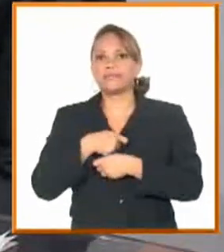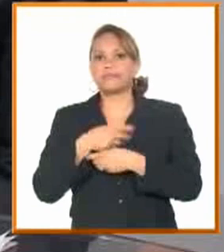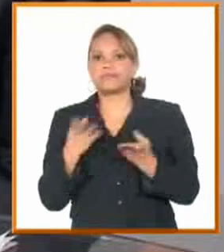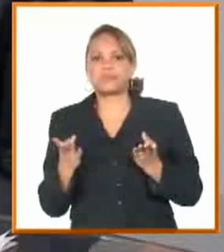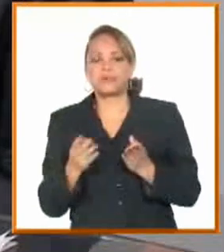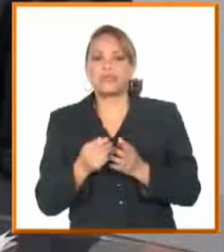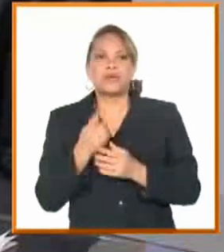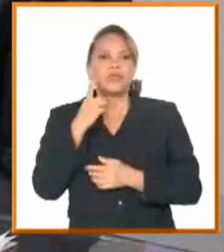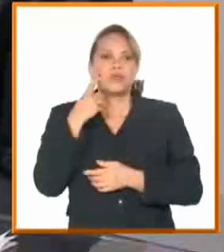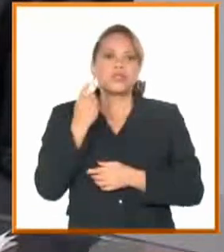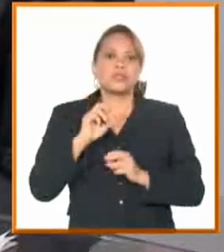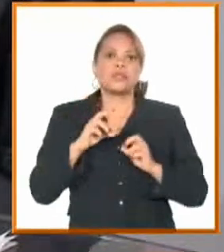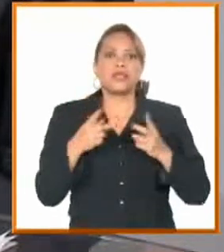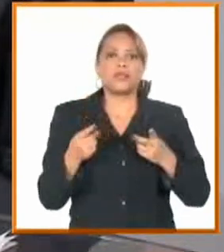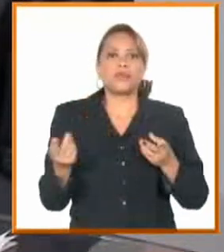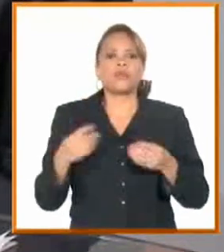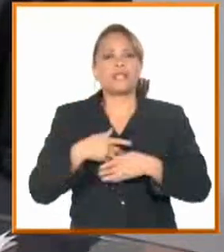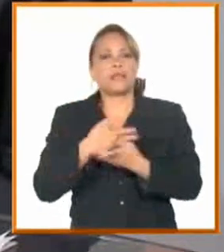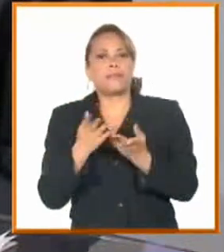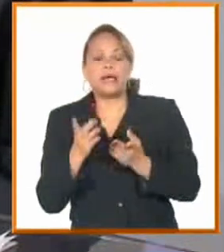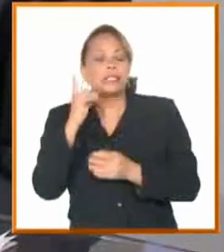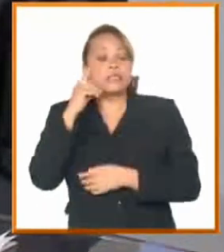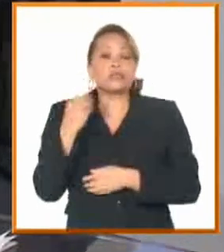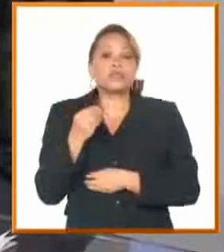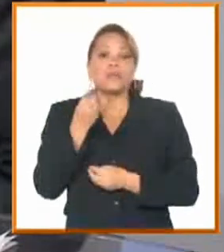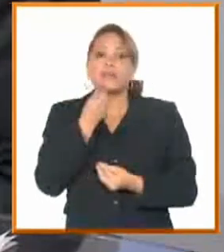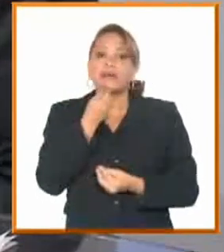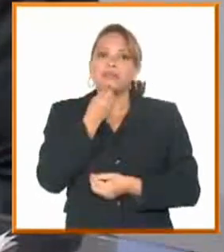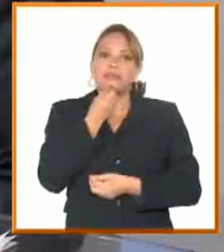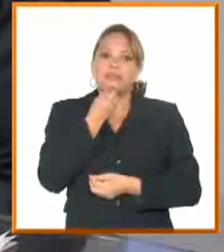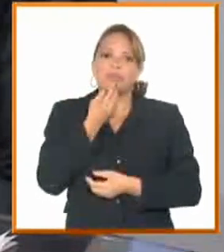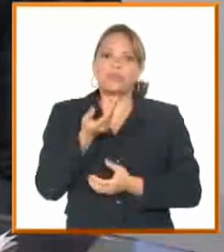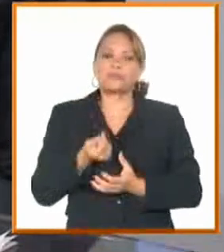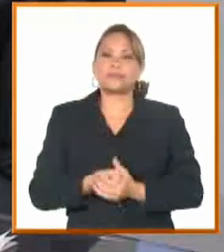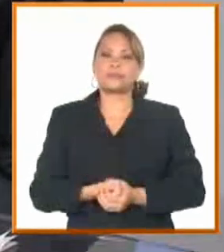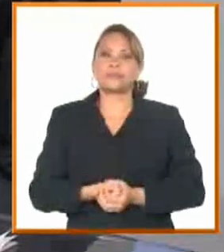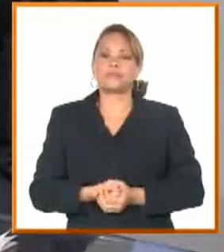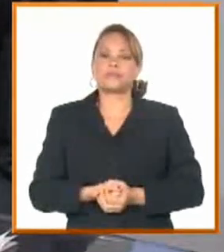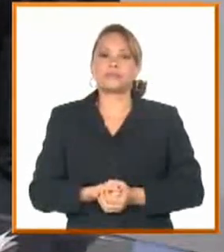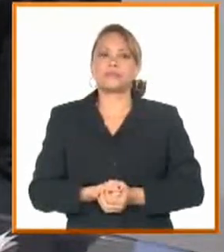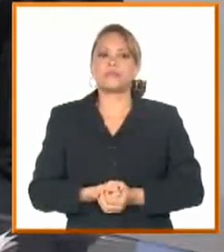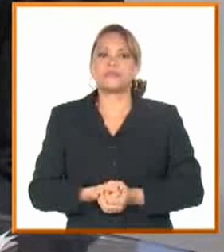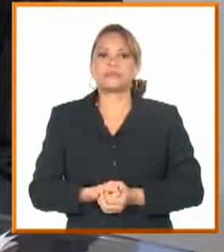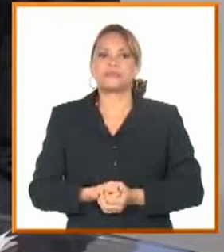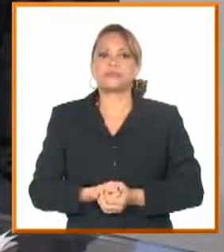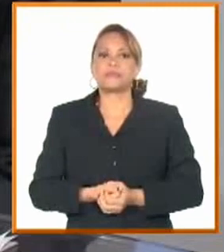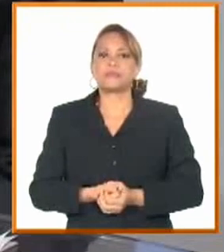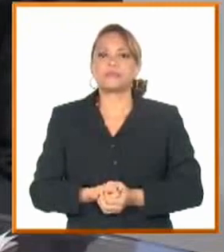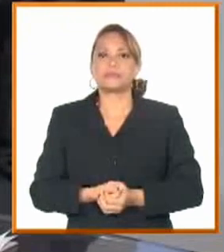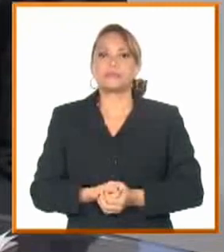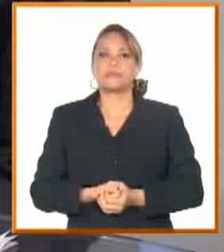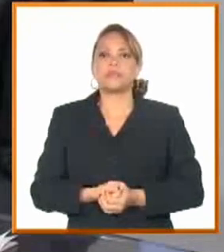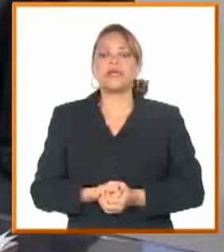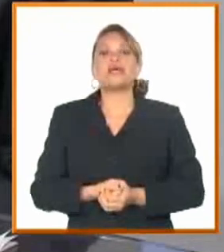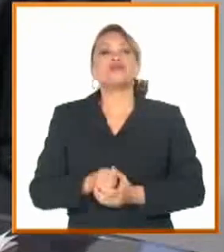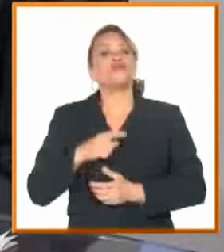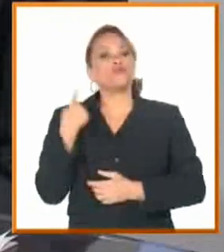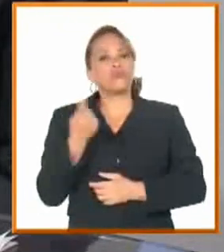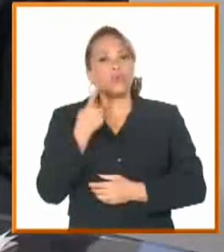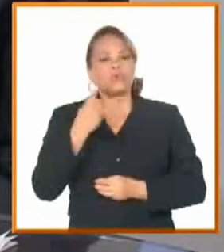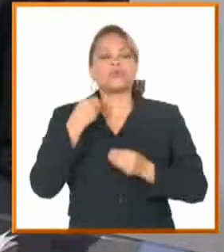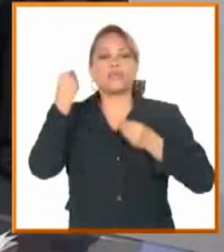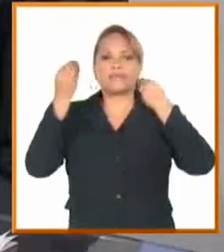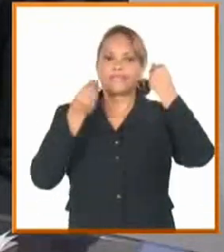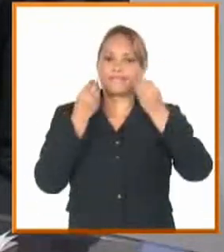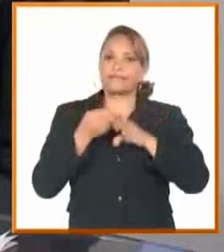difícil, es difícil. Estamos planificando, como decimos, a punta de lápiz. Tenemos una proyección y ya de alguna manera todos los que